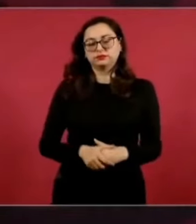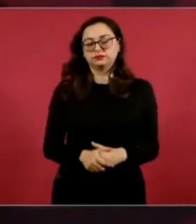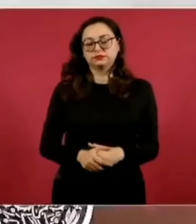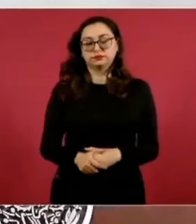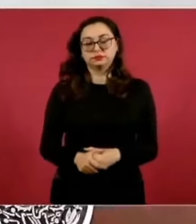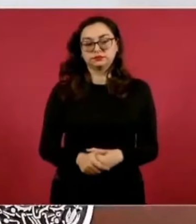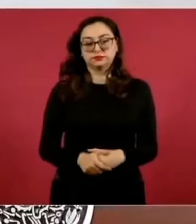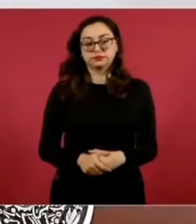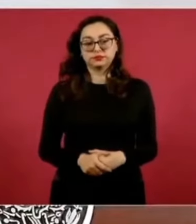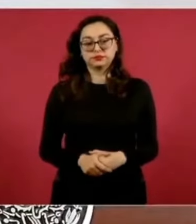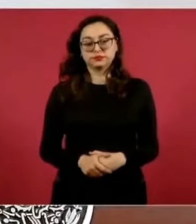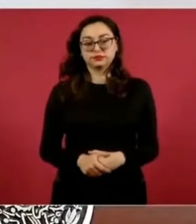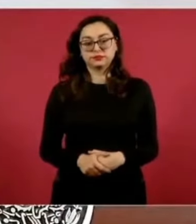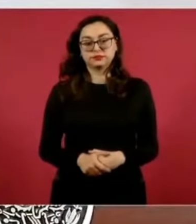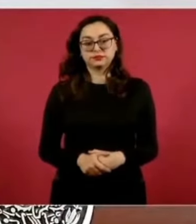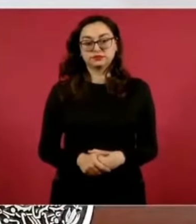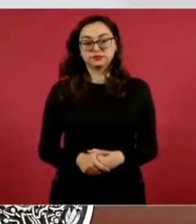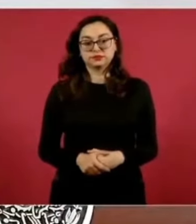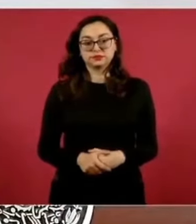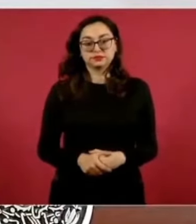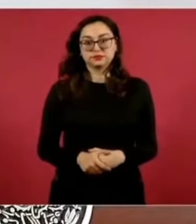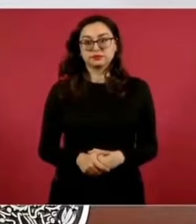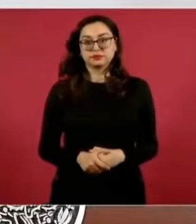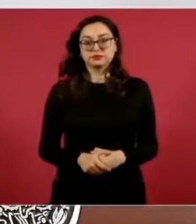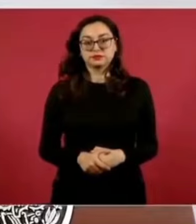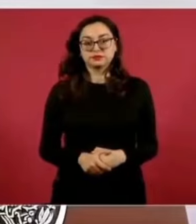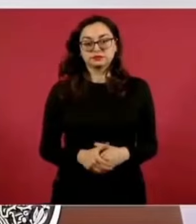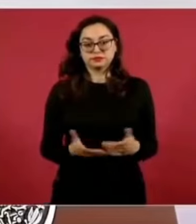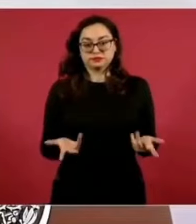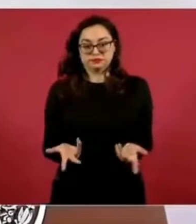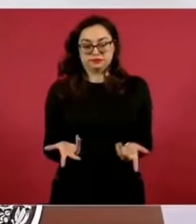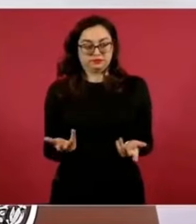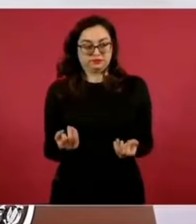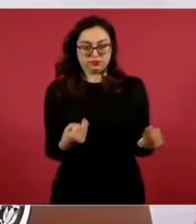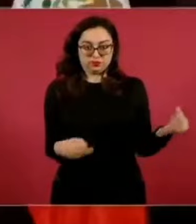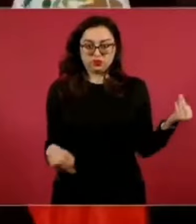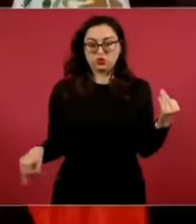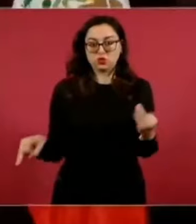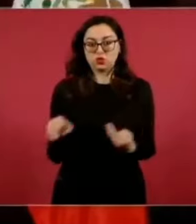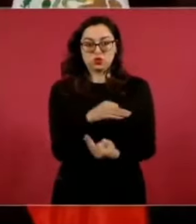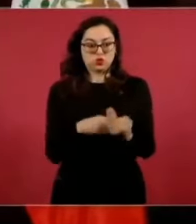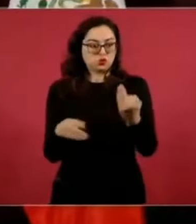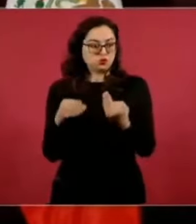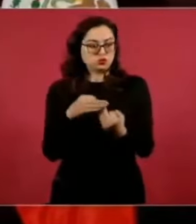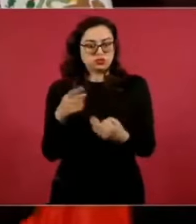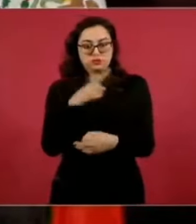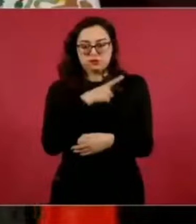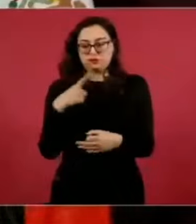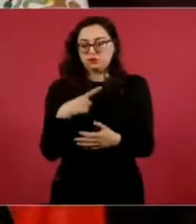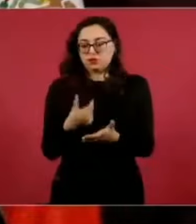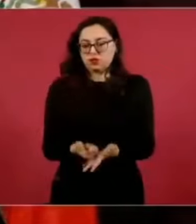excusa Y que todos ayudemos a lo menos